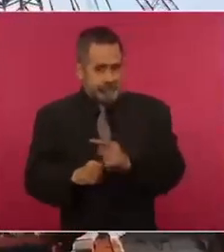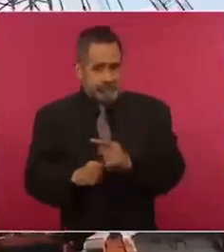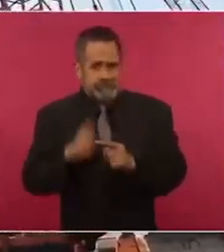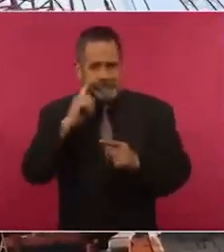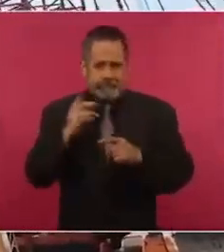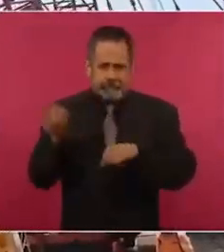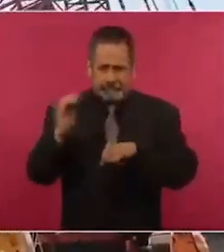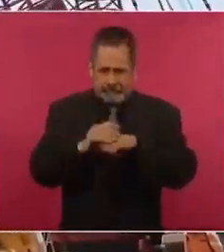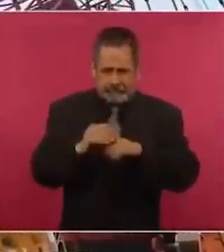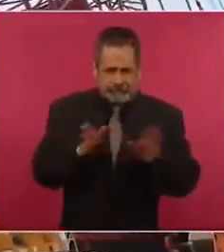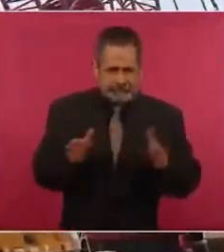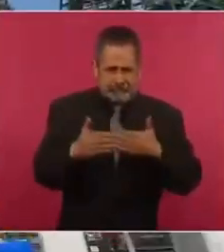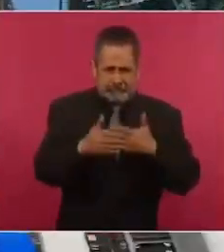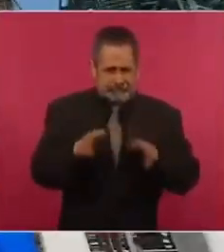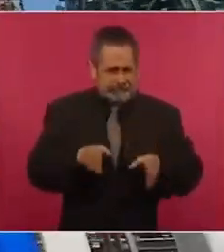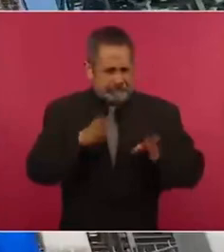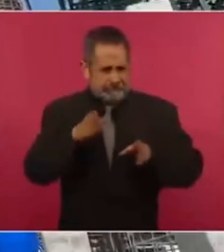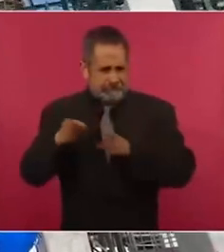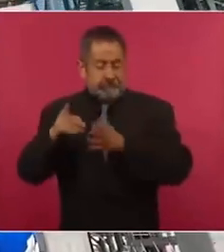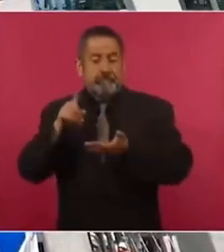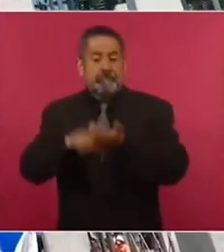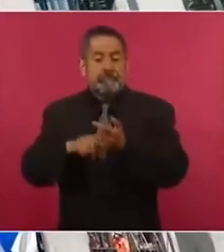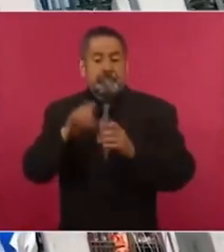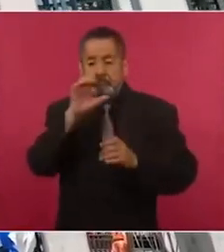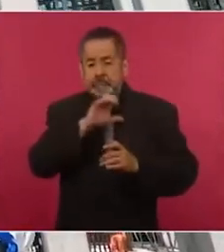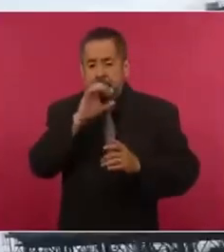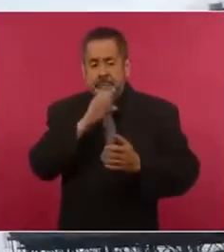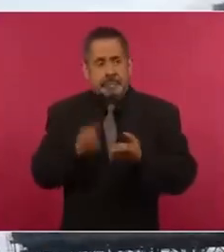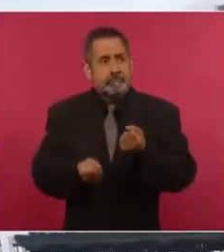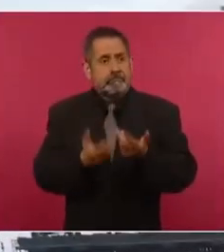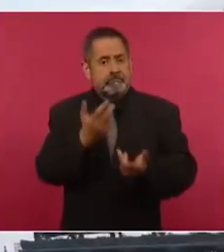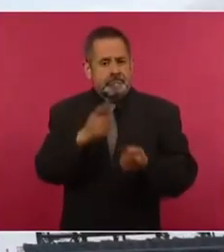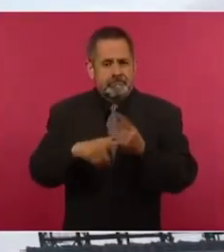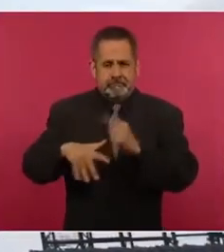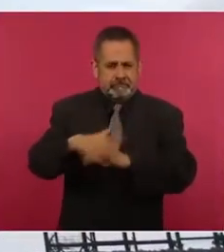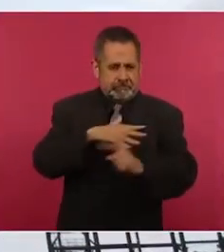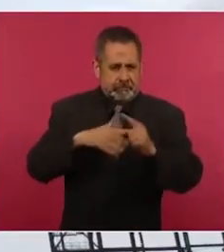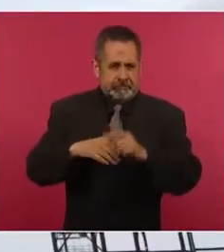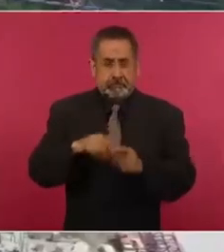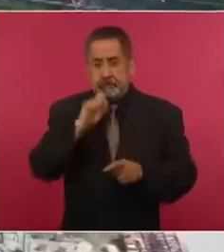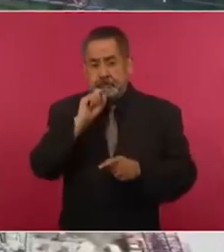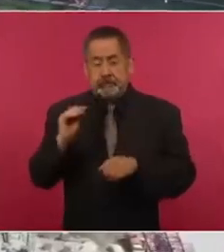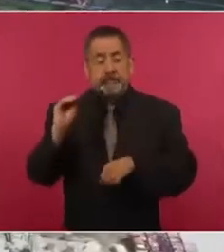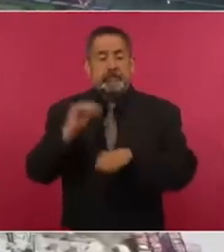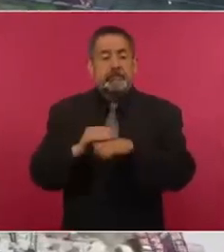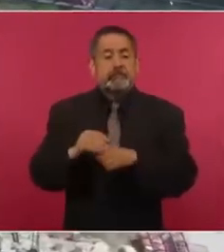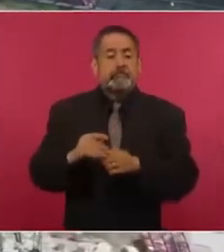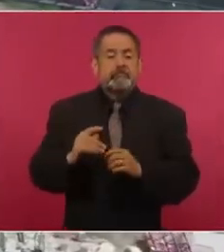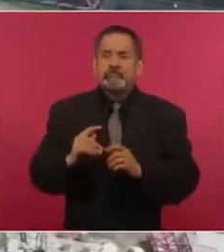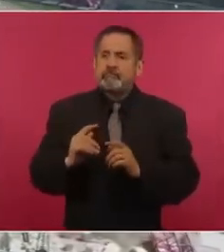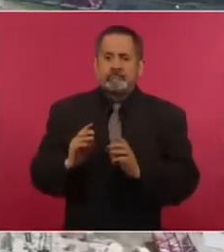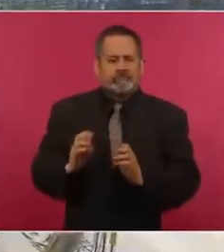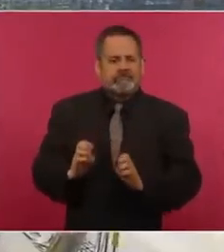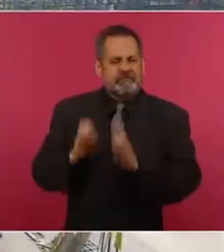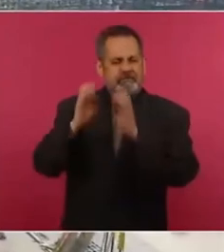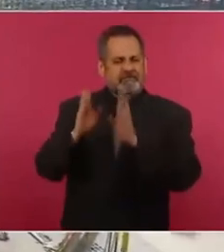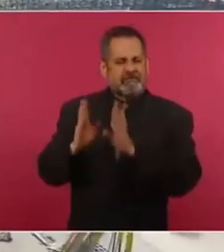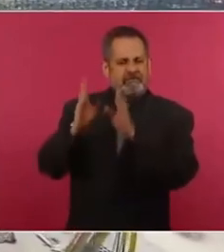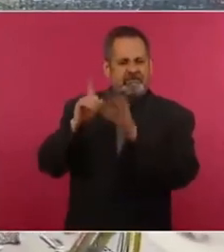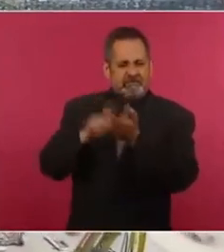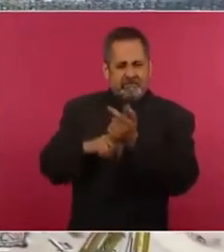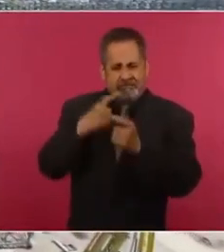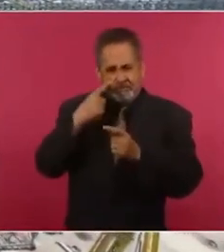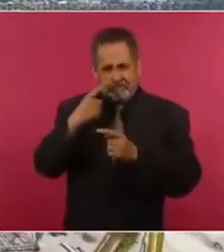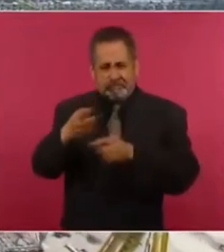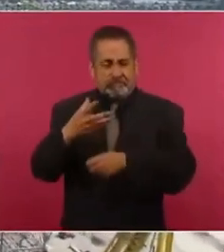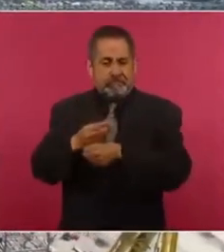el montaje de celdas que integran los calentadores de crudo y atmosférico. Asimismo, se instaló la primera torre de barrenado en las mesas de los tambores de coque